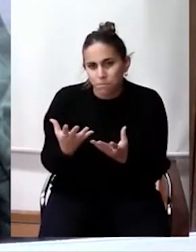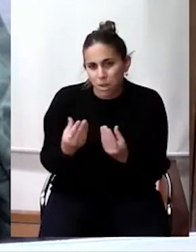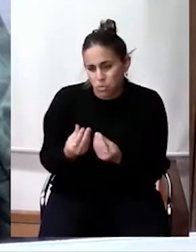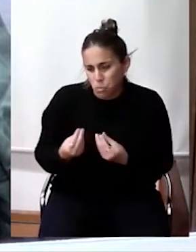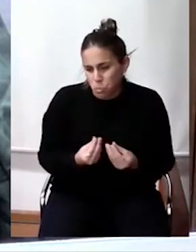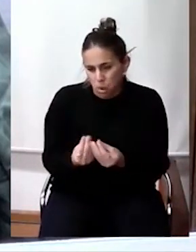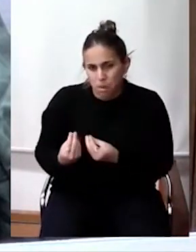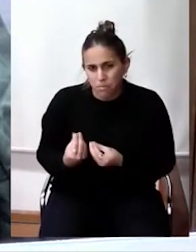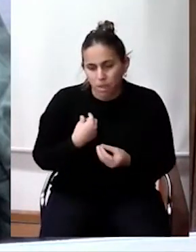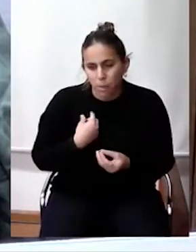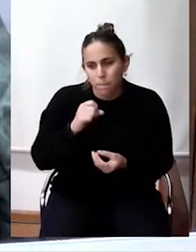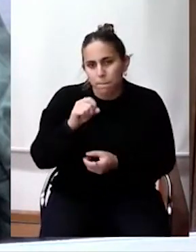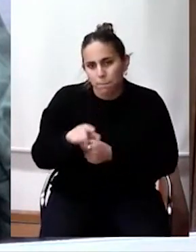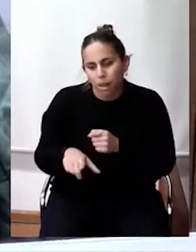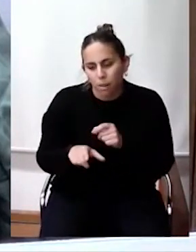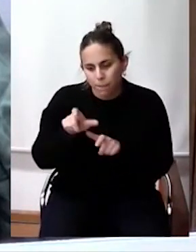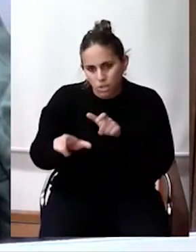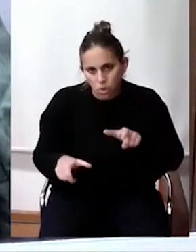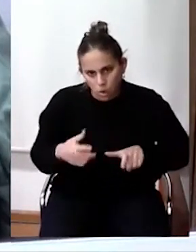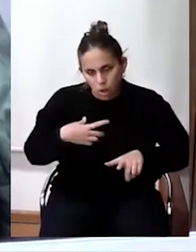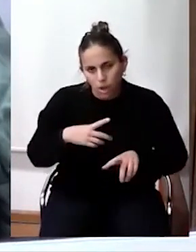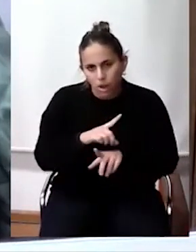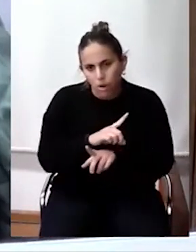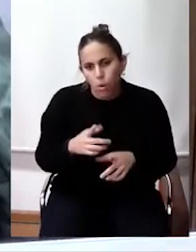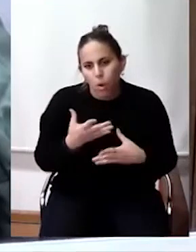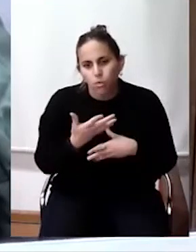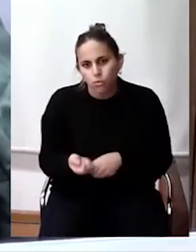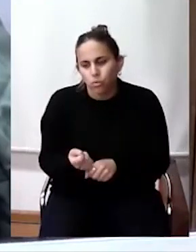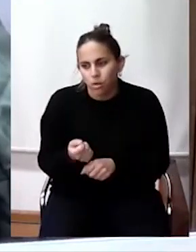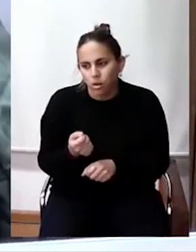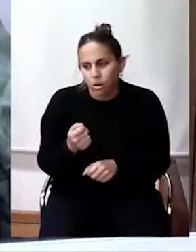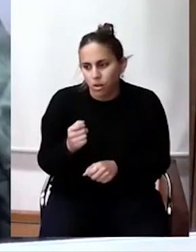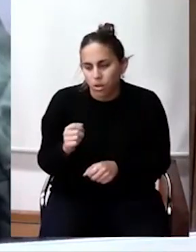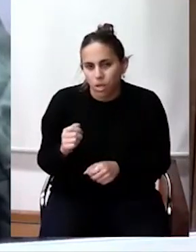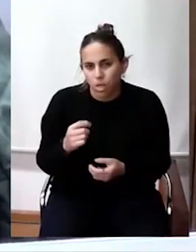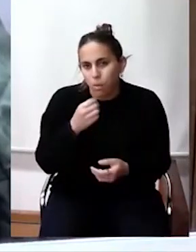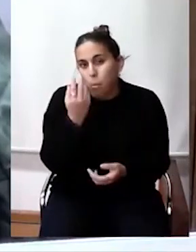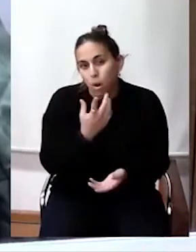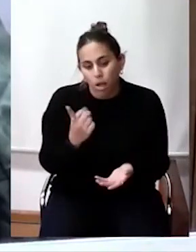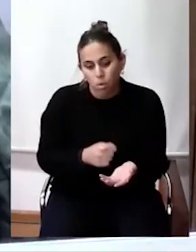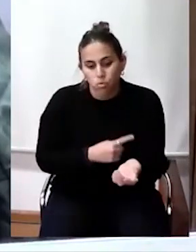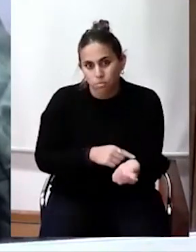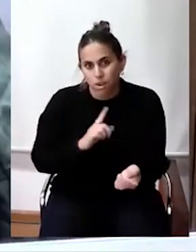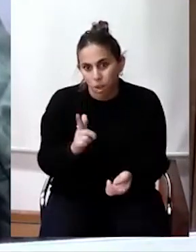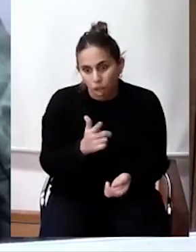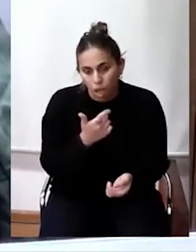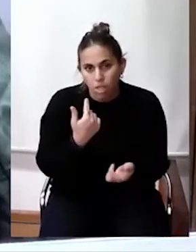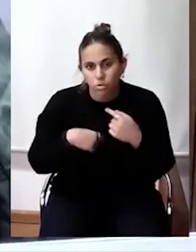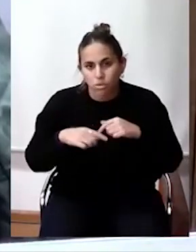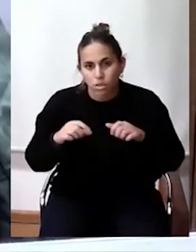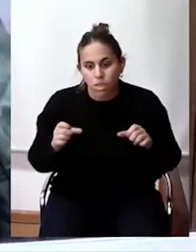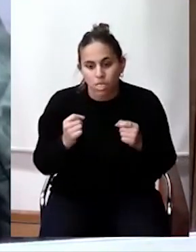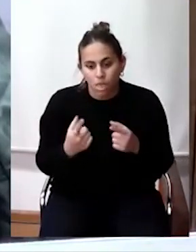malos ciudadanos con faltas de buenas costumbres eh realizan